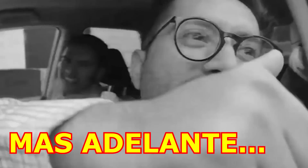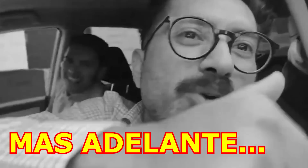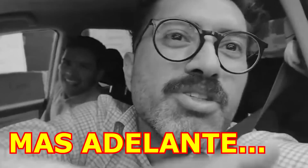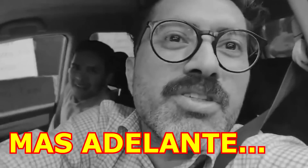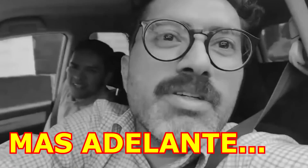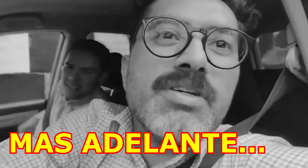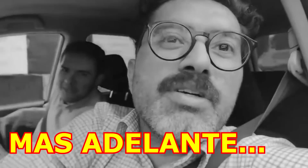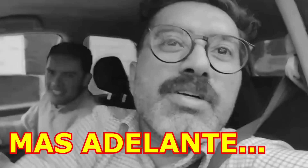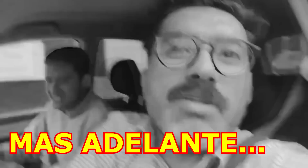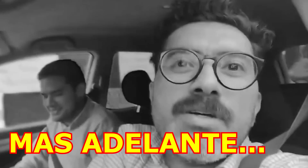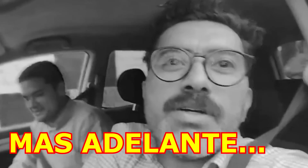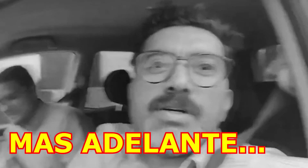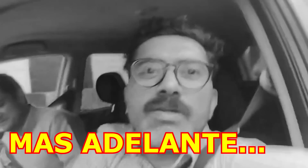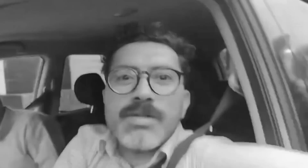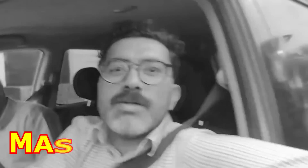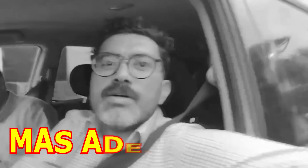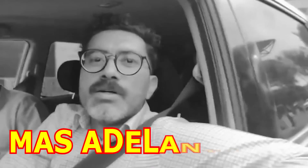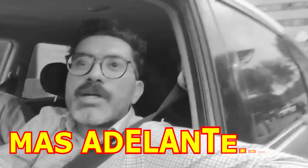y